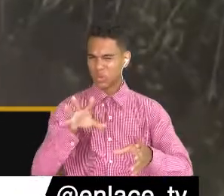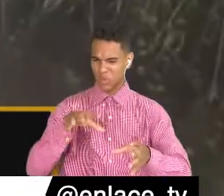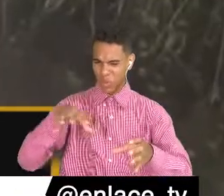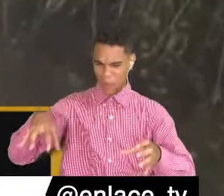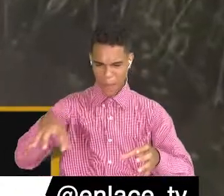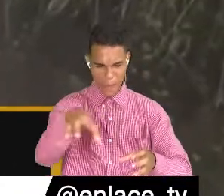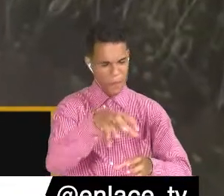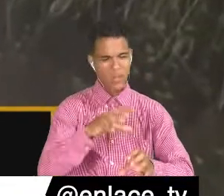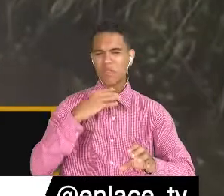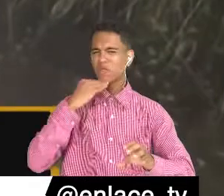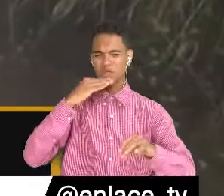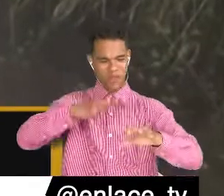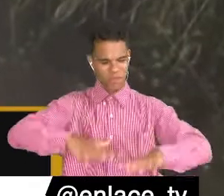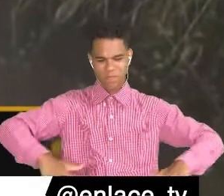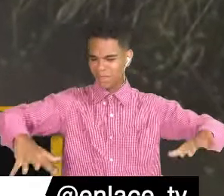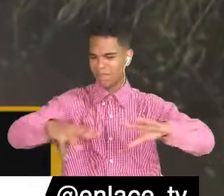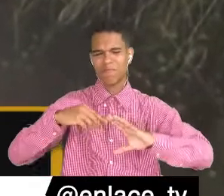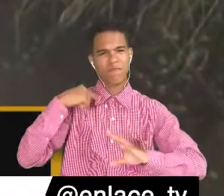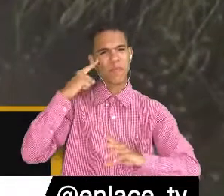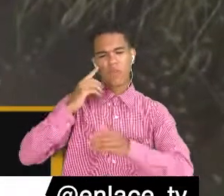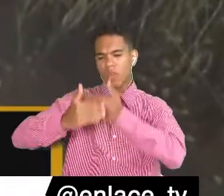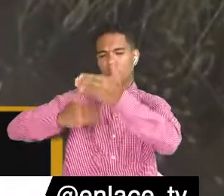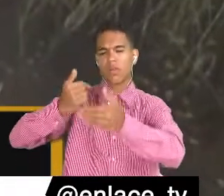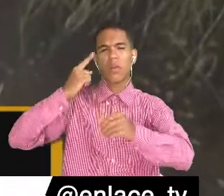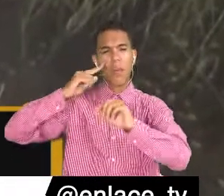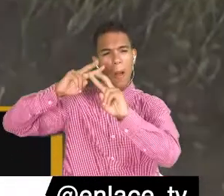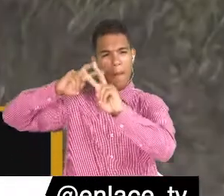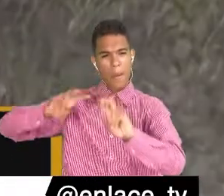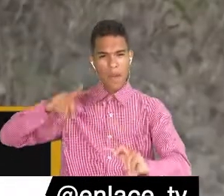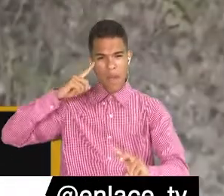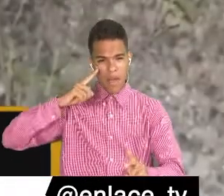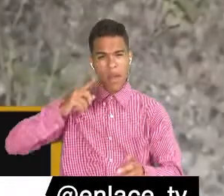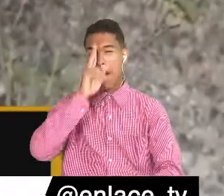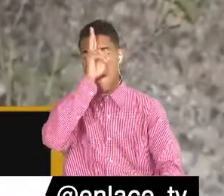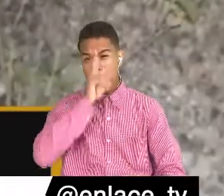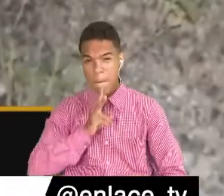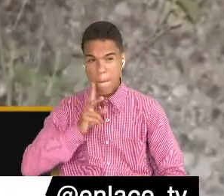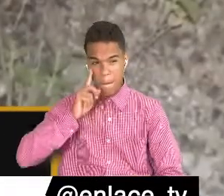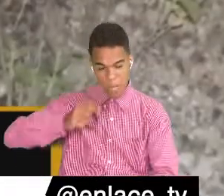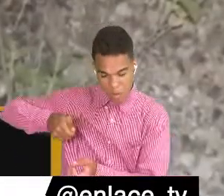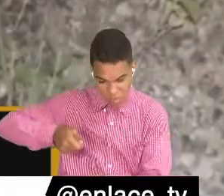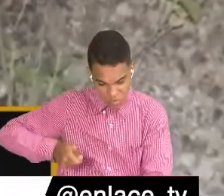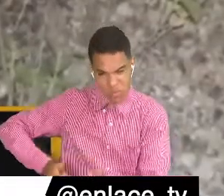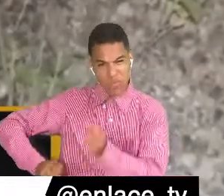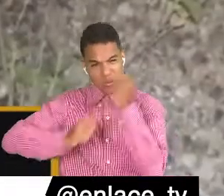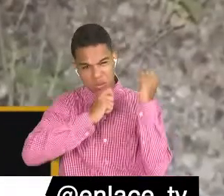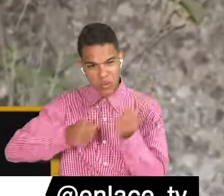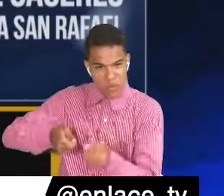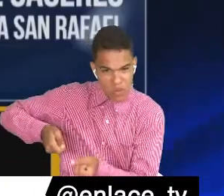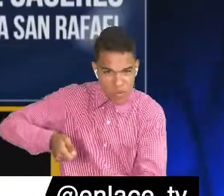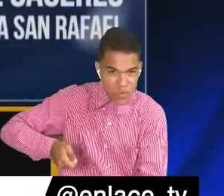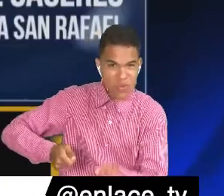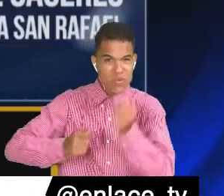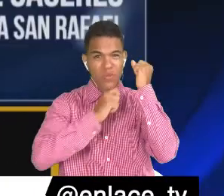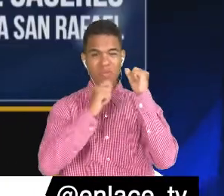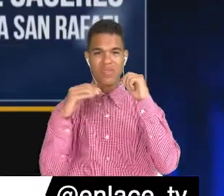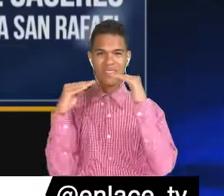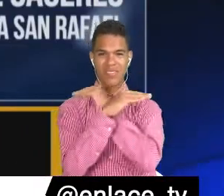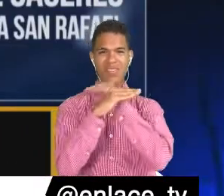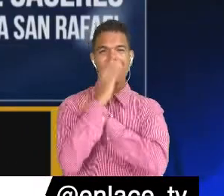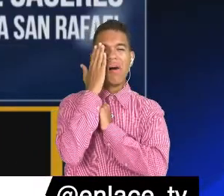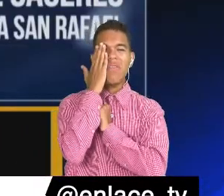de investigación. Los huecos al parecer fueron cavados mientras se hacían arreglos en las vías. Son unos huecos que se formaron